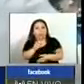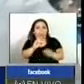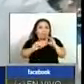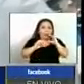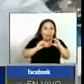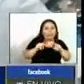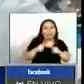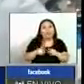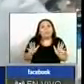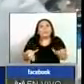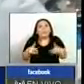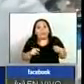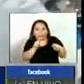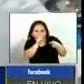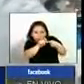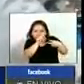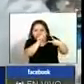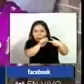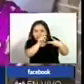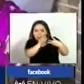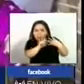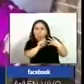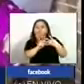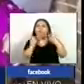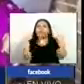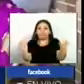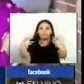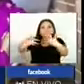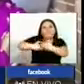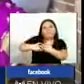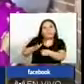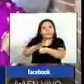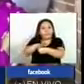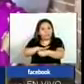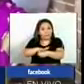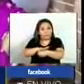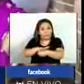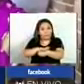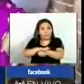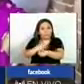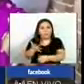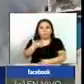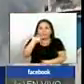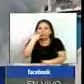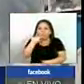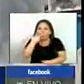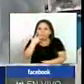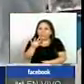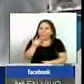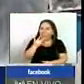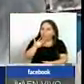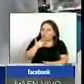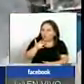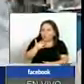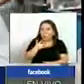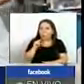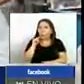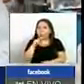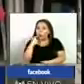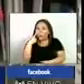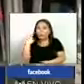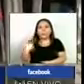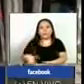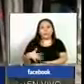canales que habían identificado relacionados con esta enfermedad la falta de aliento es uno de los síntomas más graves del virus y los